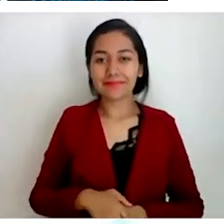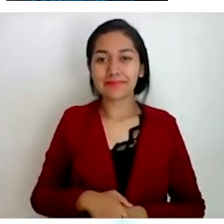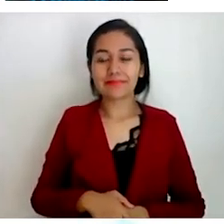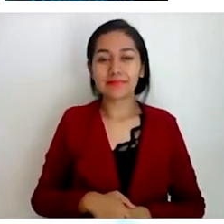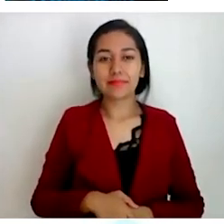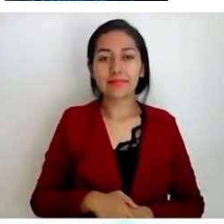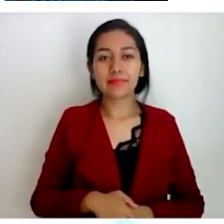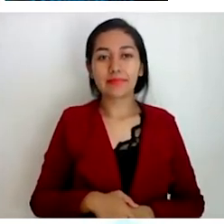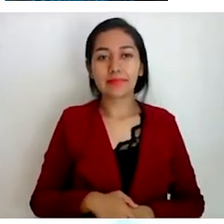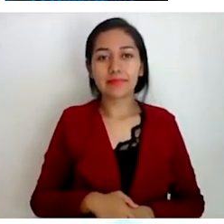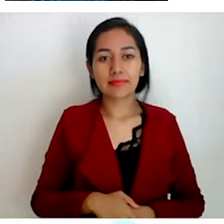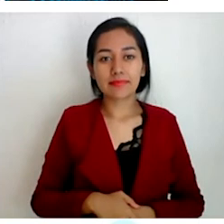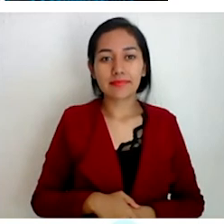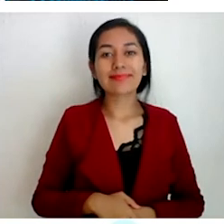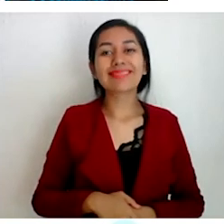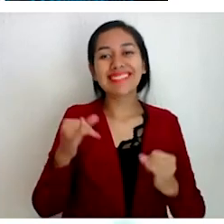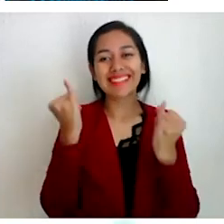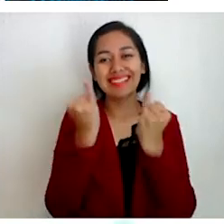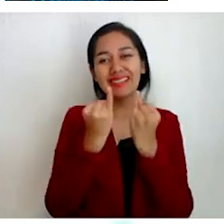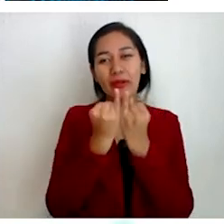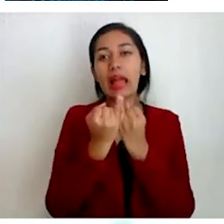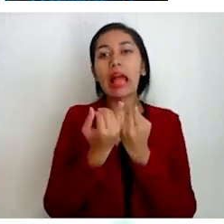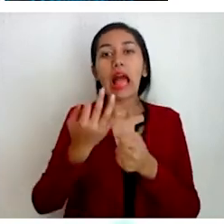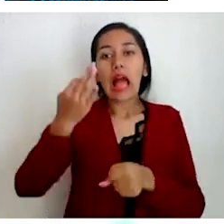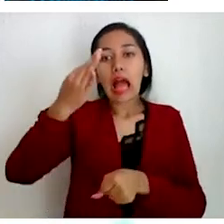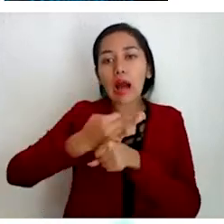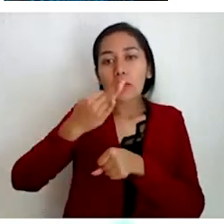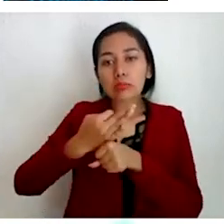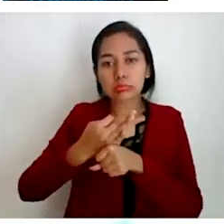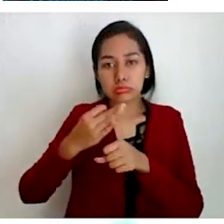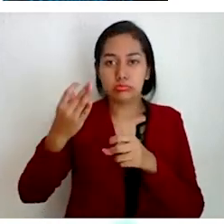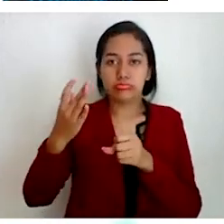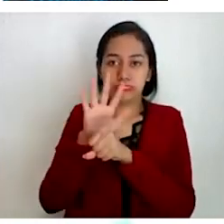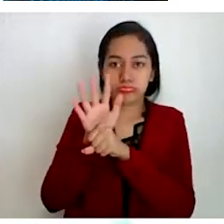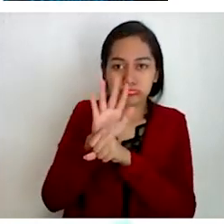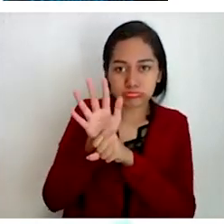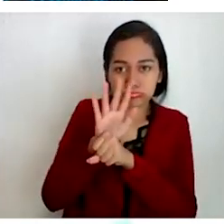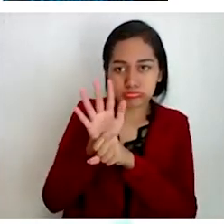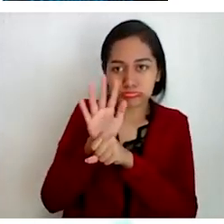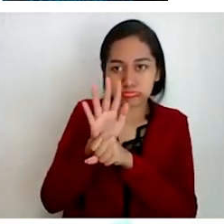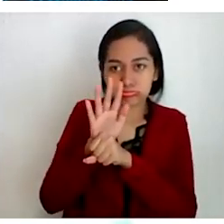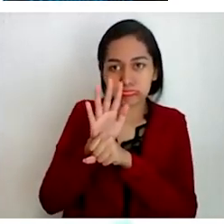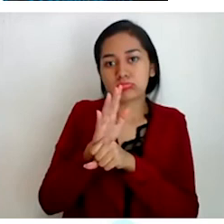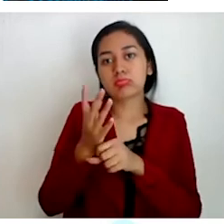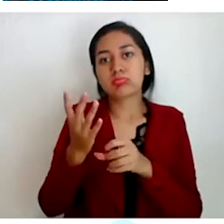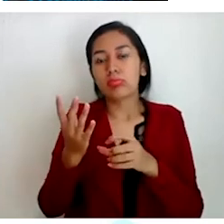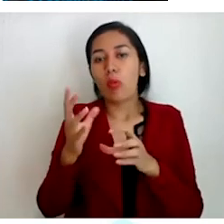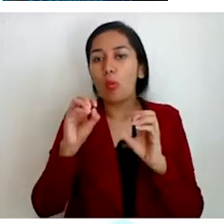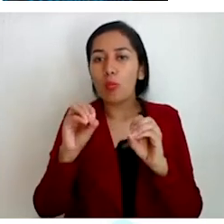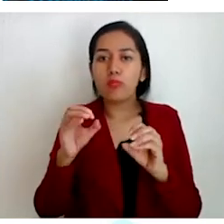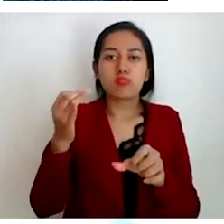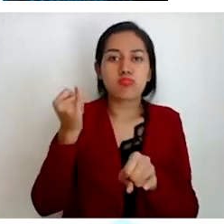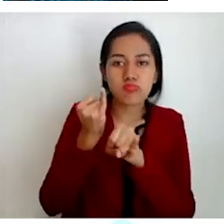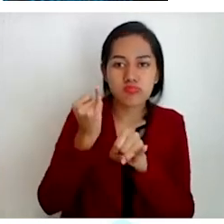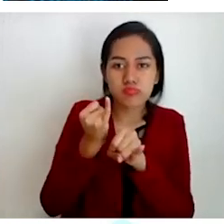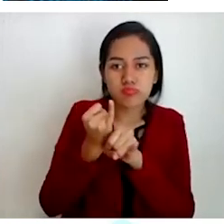Sobre el cine tradicional frente al cine en redes sociales, pues sí, hay Netflix